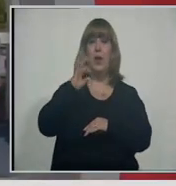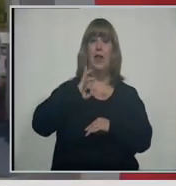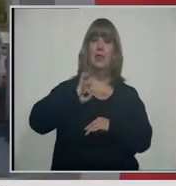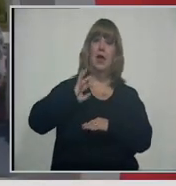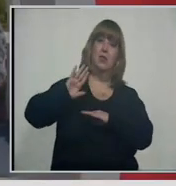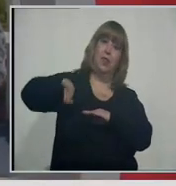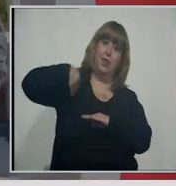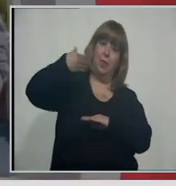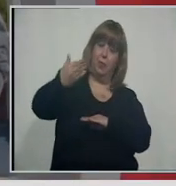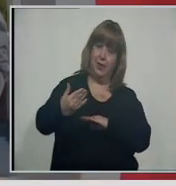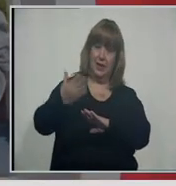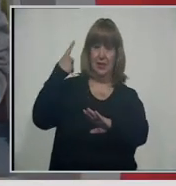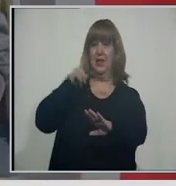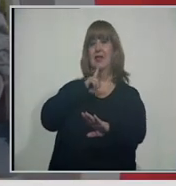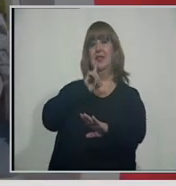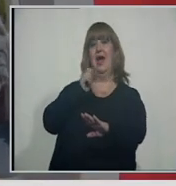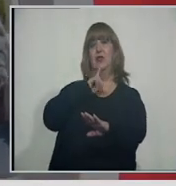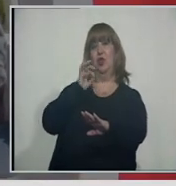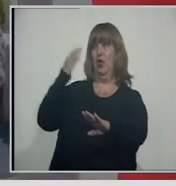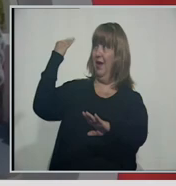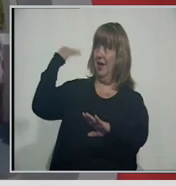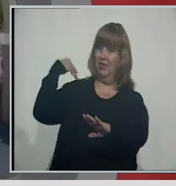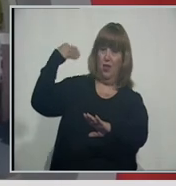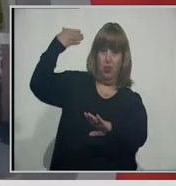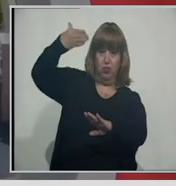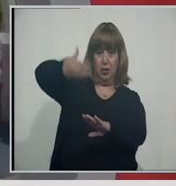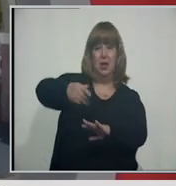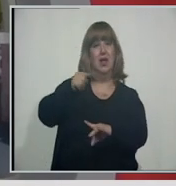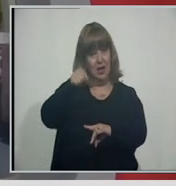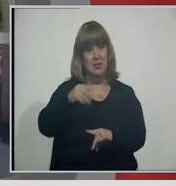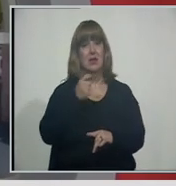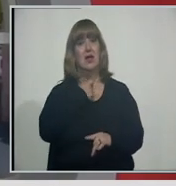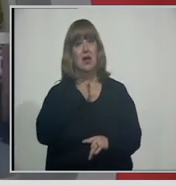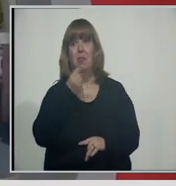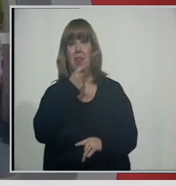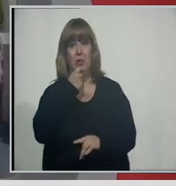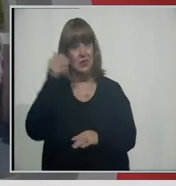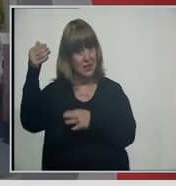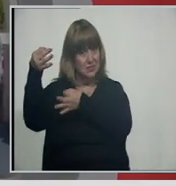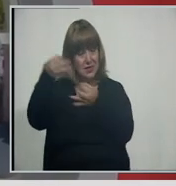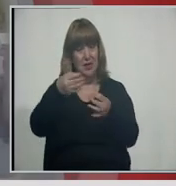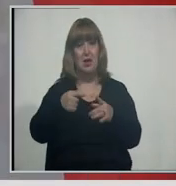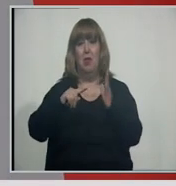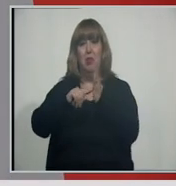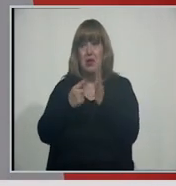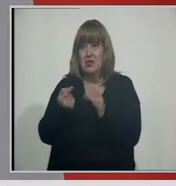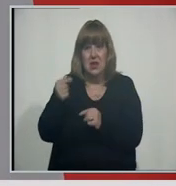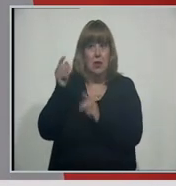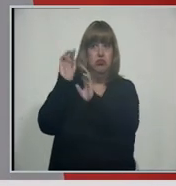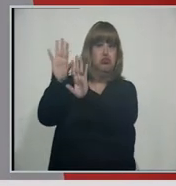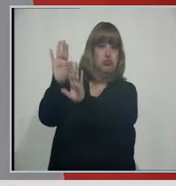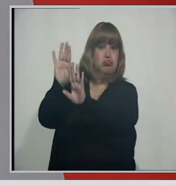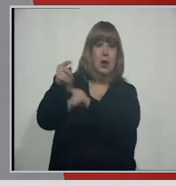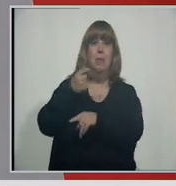esa versión hecha por tanto mendoza porque es muy lindo los musicales que se hacen en buenos aires pero no viene ninguno las provincias